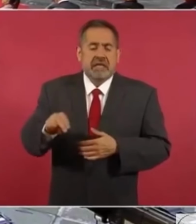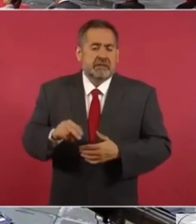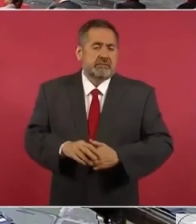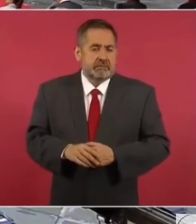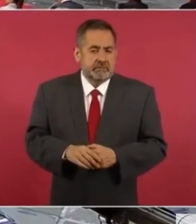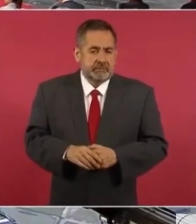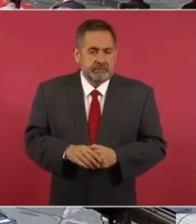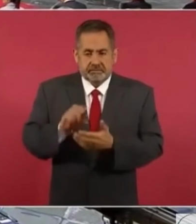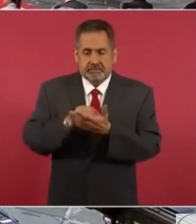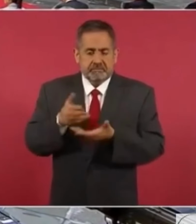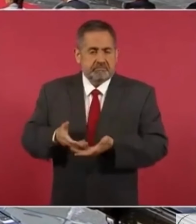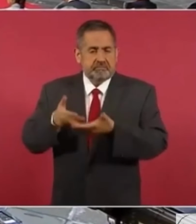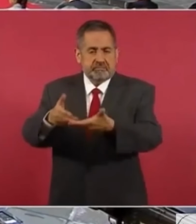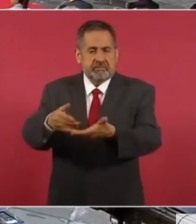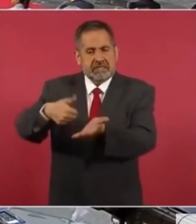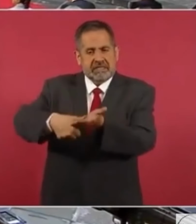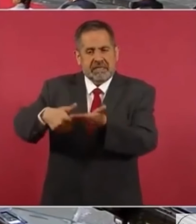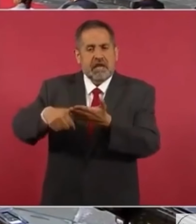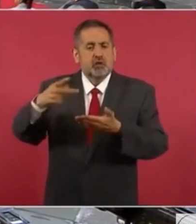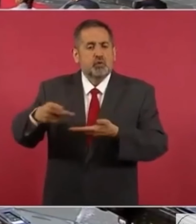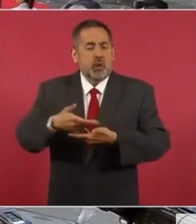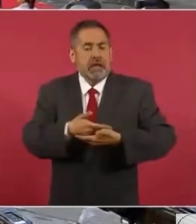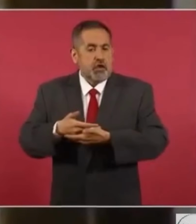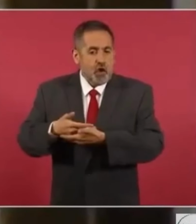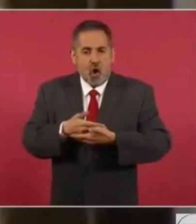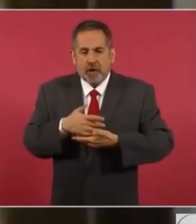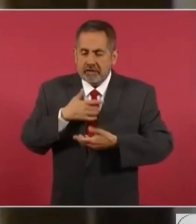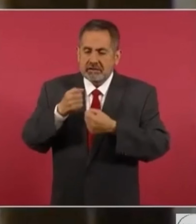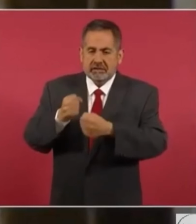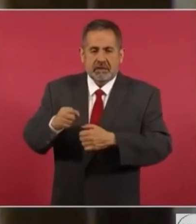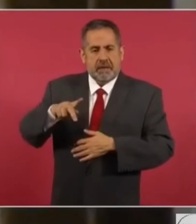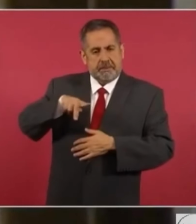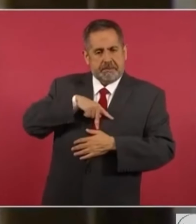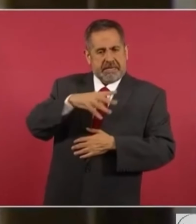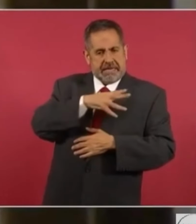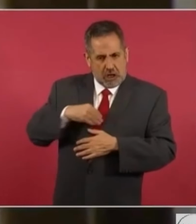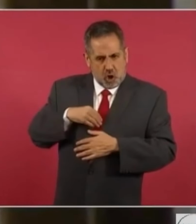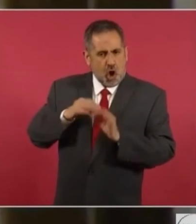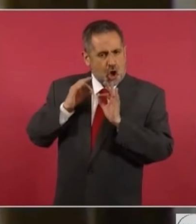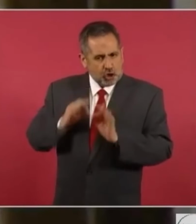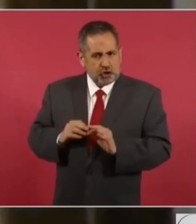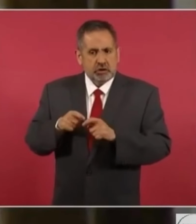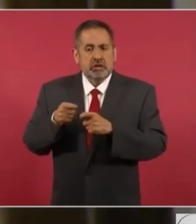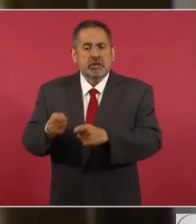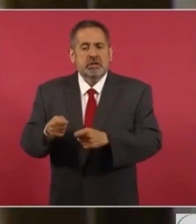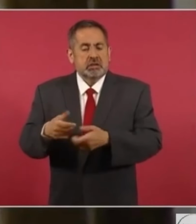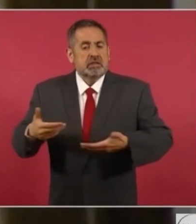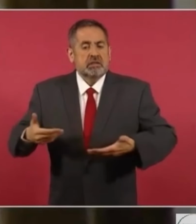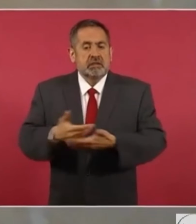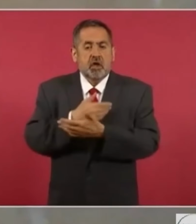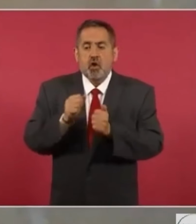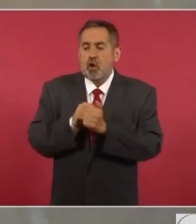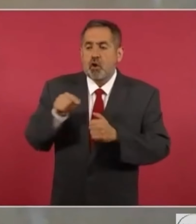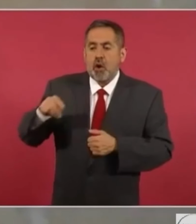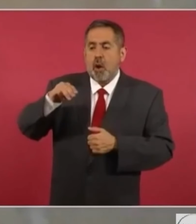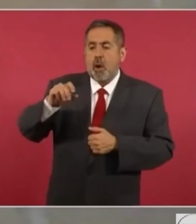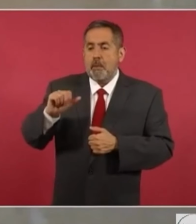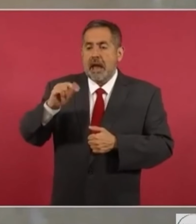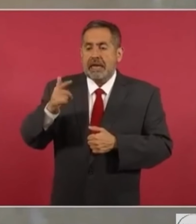Para registrar el nacimiento de un niño, asegurando ser su hijo natural, dado a luz por Margarita